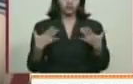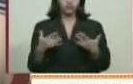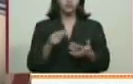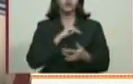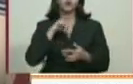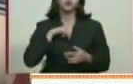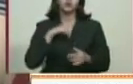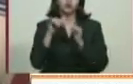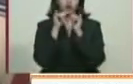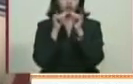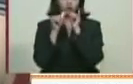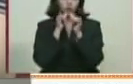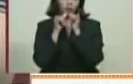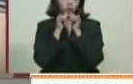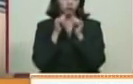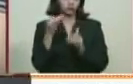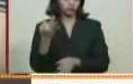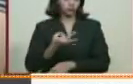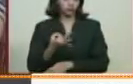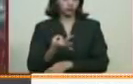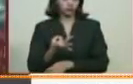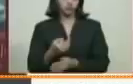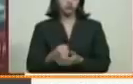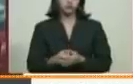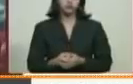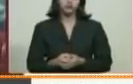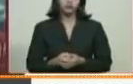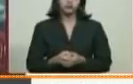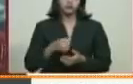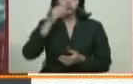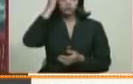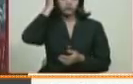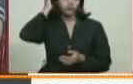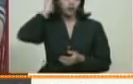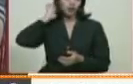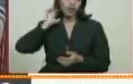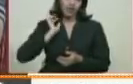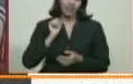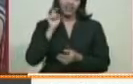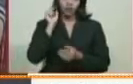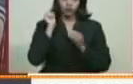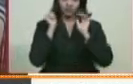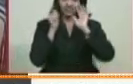nosotros informamos, ¿verdad?, que entre los seis detenidos